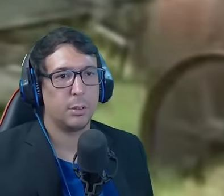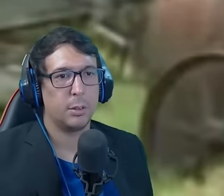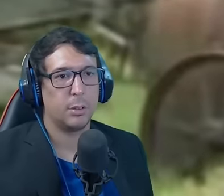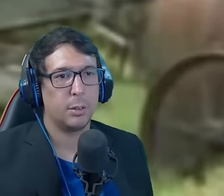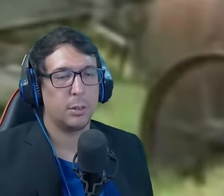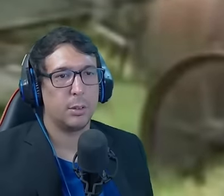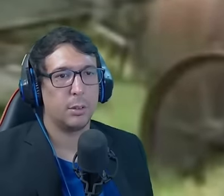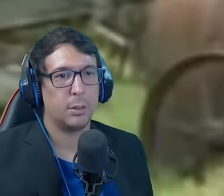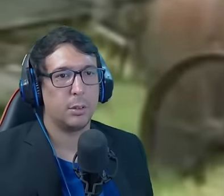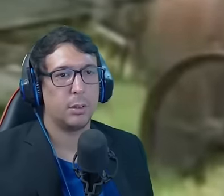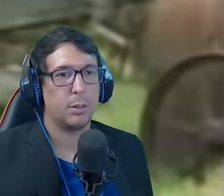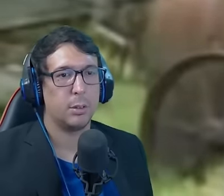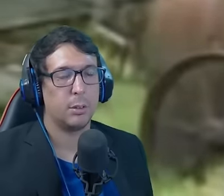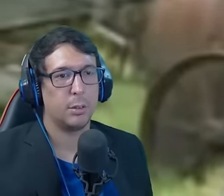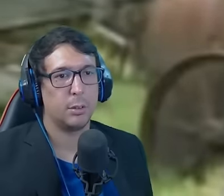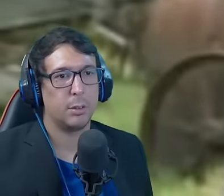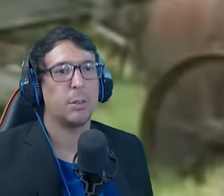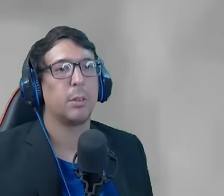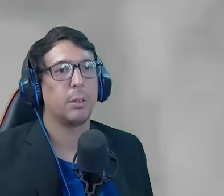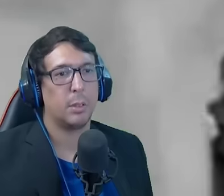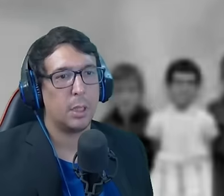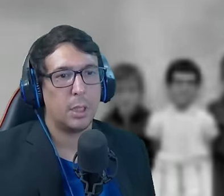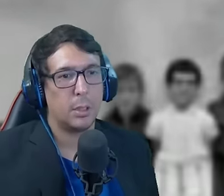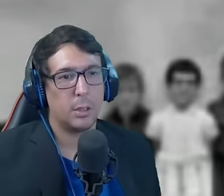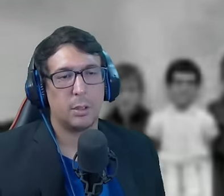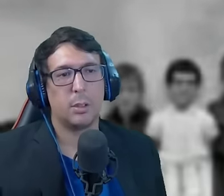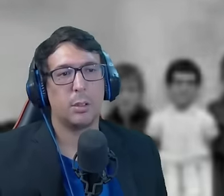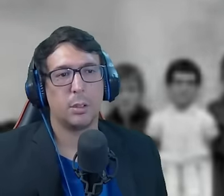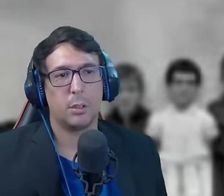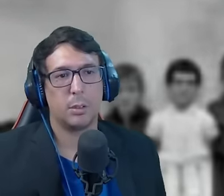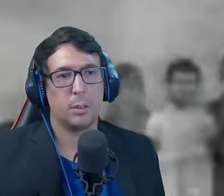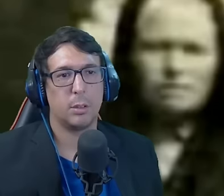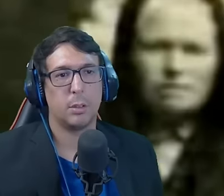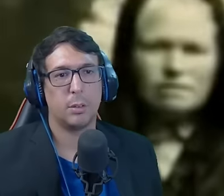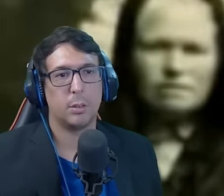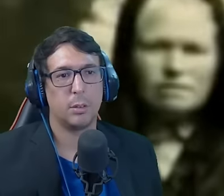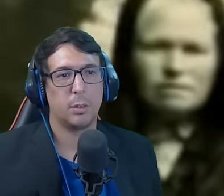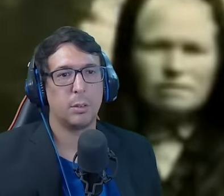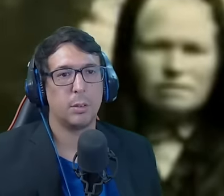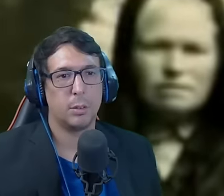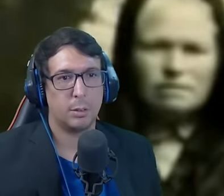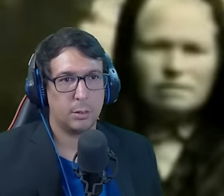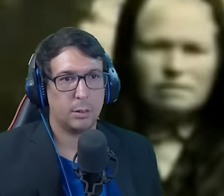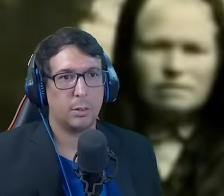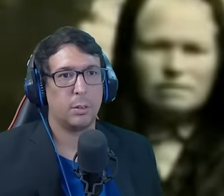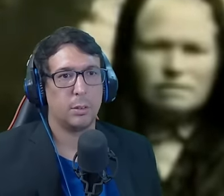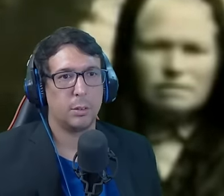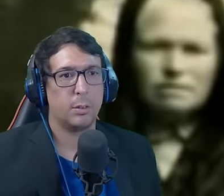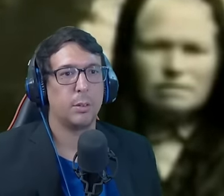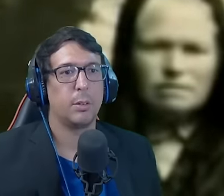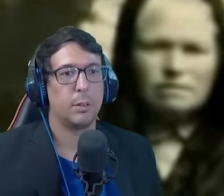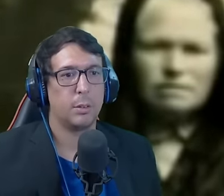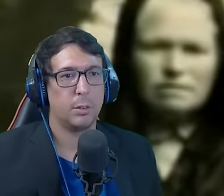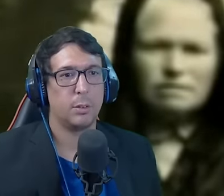los otros básicamente trabajan para vivir. El católico trabaja para vivir y el protestante vive para trabajar.